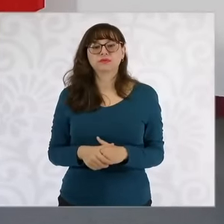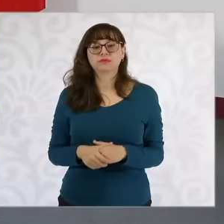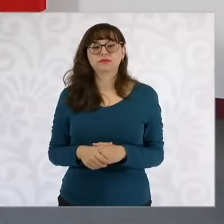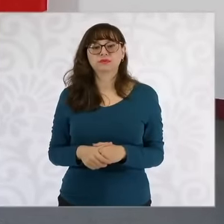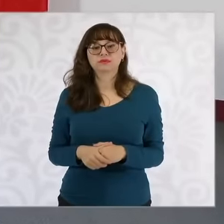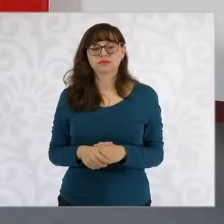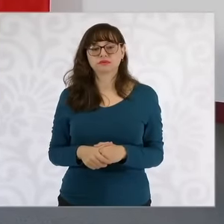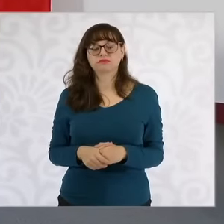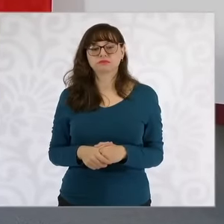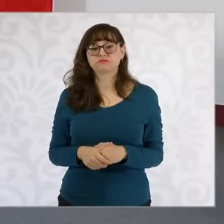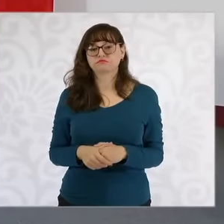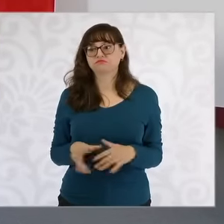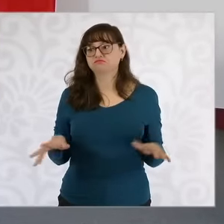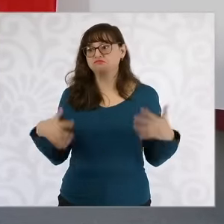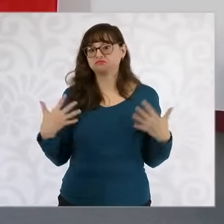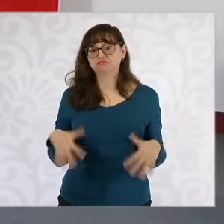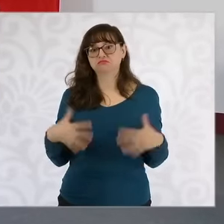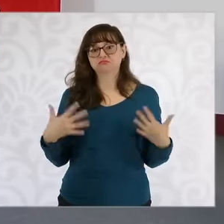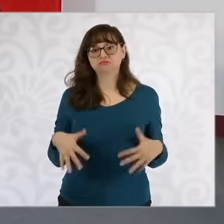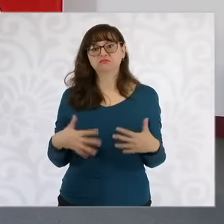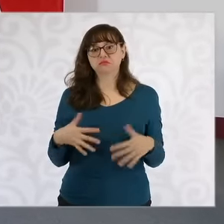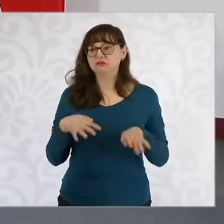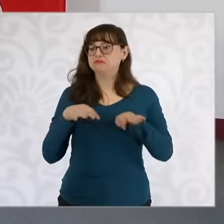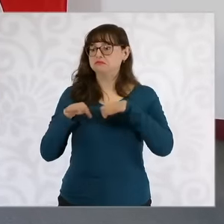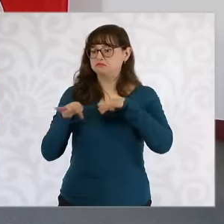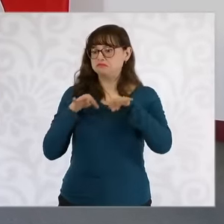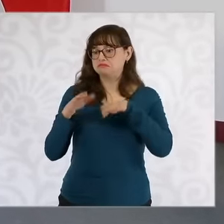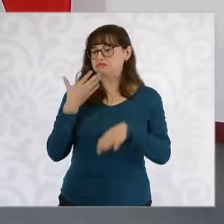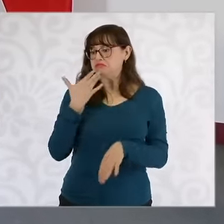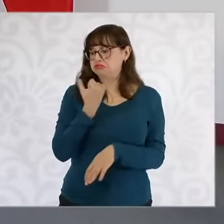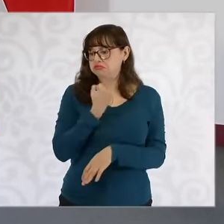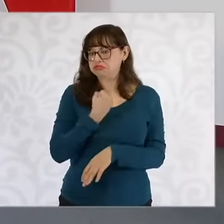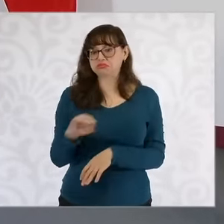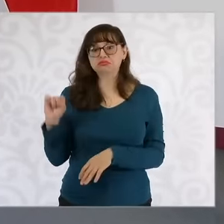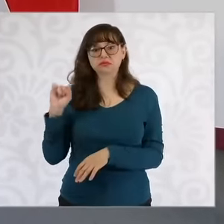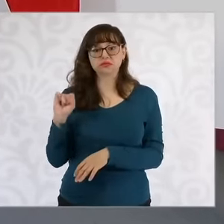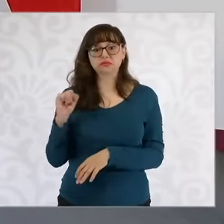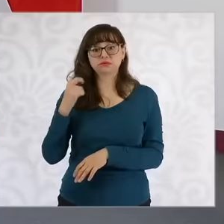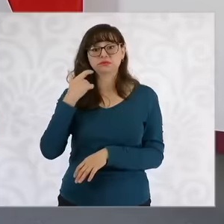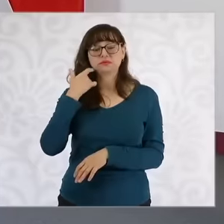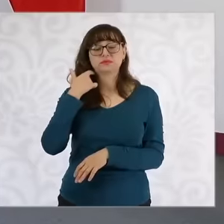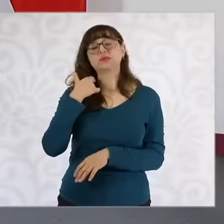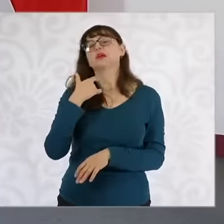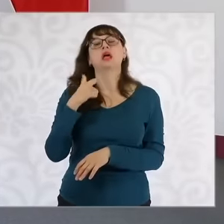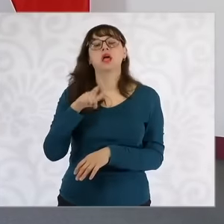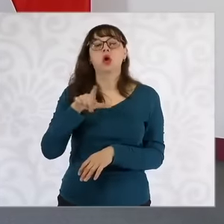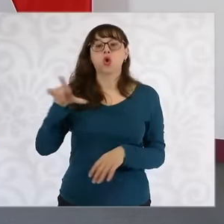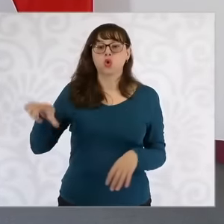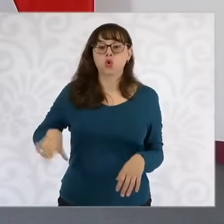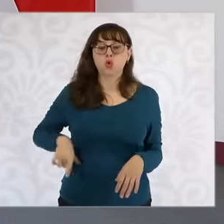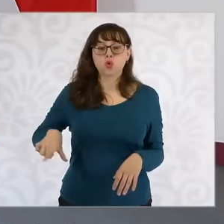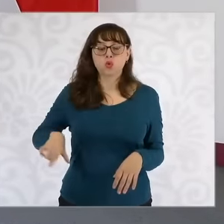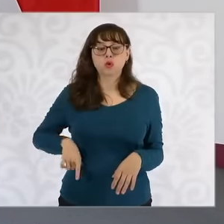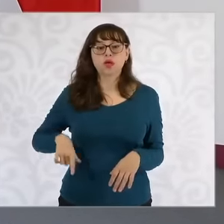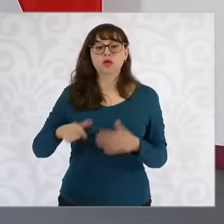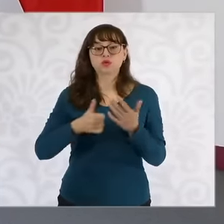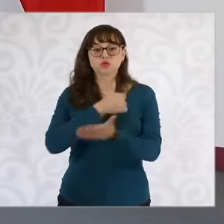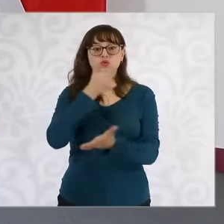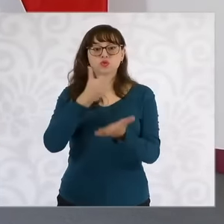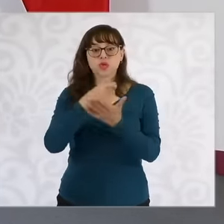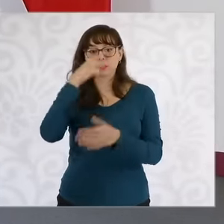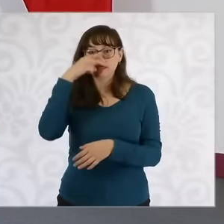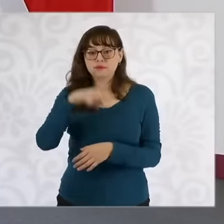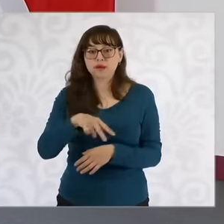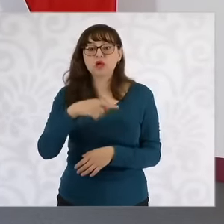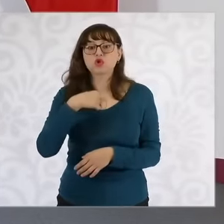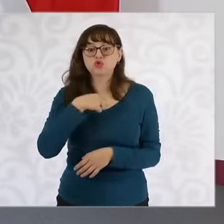que realizó este extraordinario trabajo. Yo en la campaña al gobierno de la Ciudad de México decía,